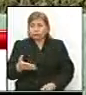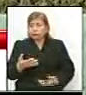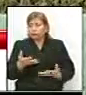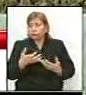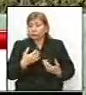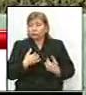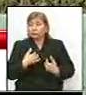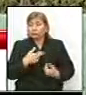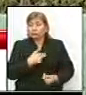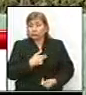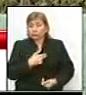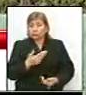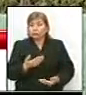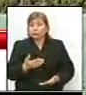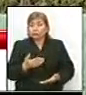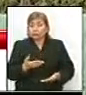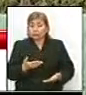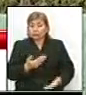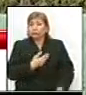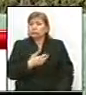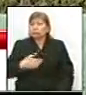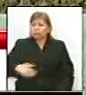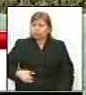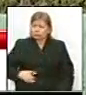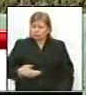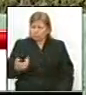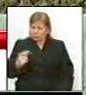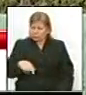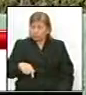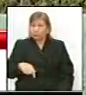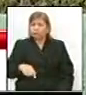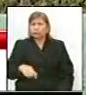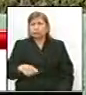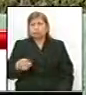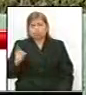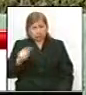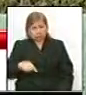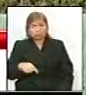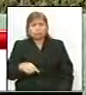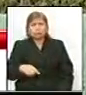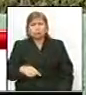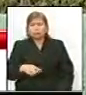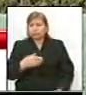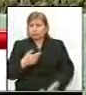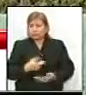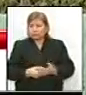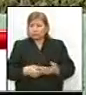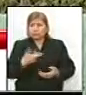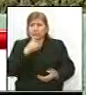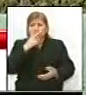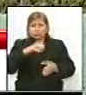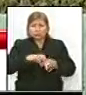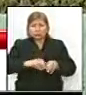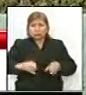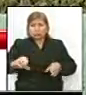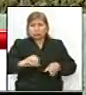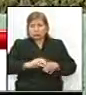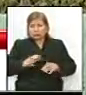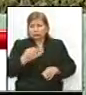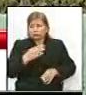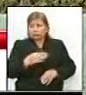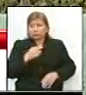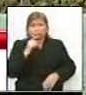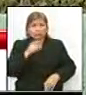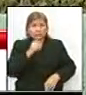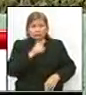la Procuraduría General de la República, un funcionario que venga acá, y especialmente del agua y del desagüe, porque